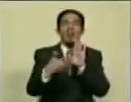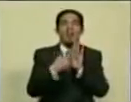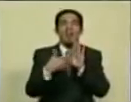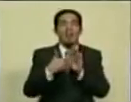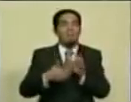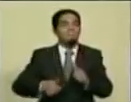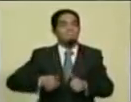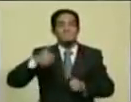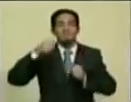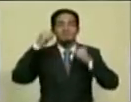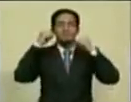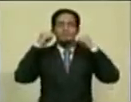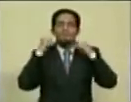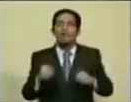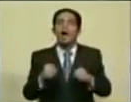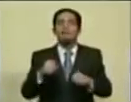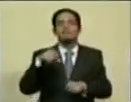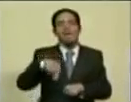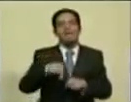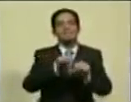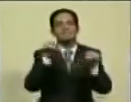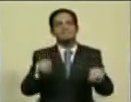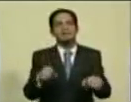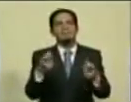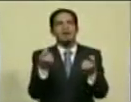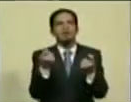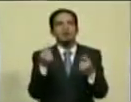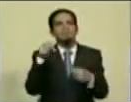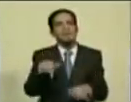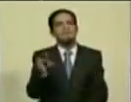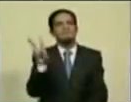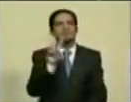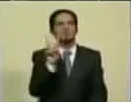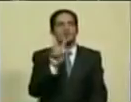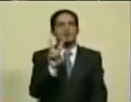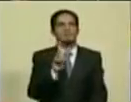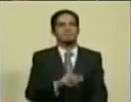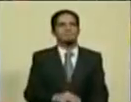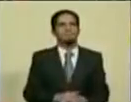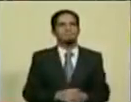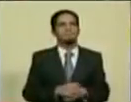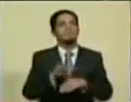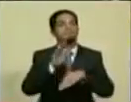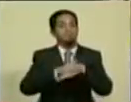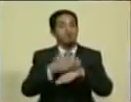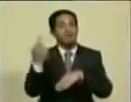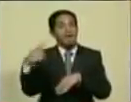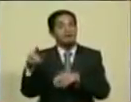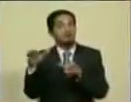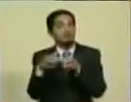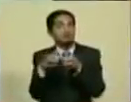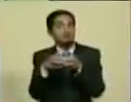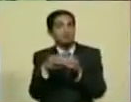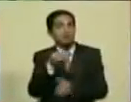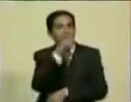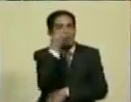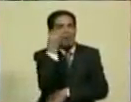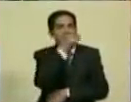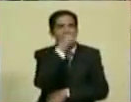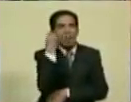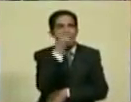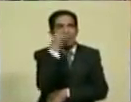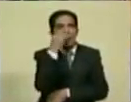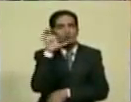ferocidad nuestro sistema económico nacional, porque hay un grupo enriqueciéndose